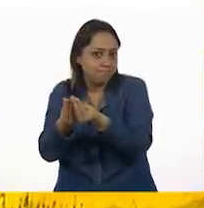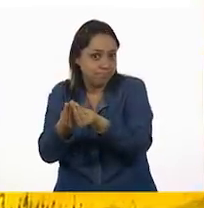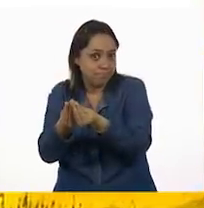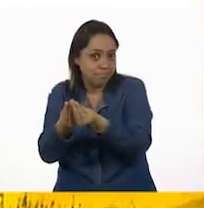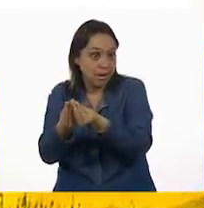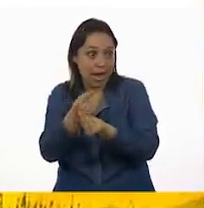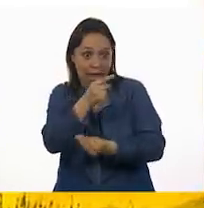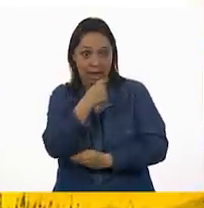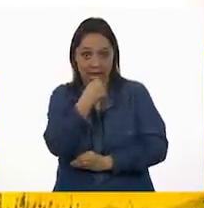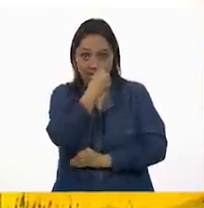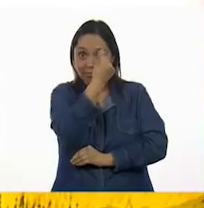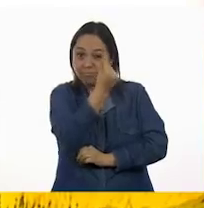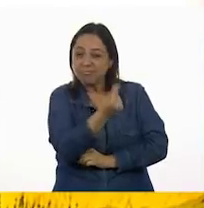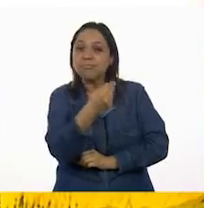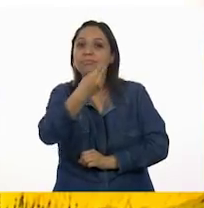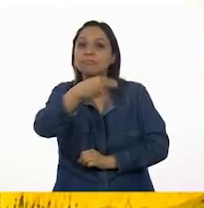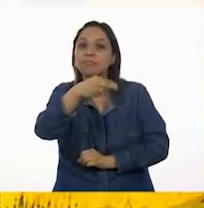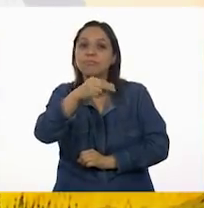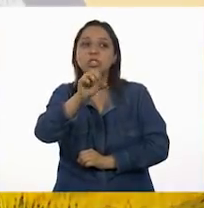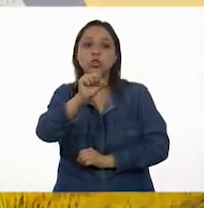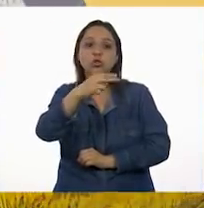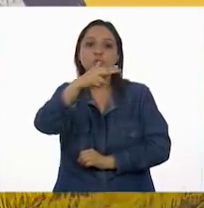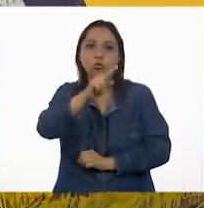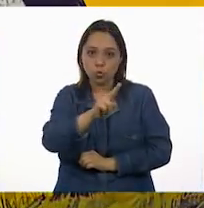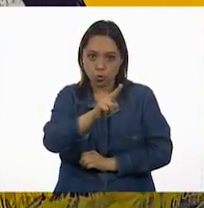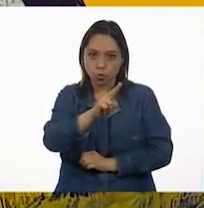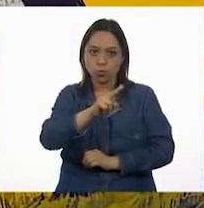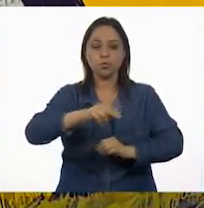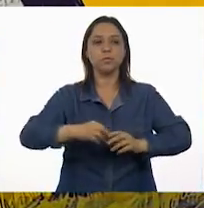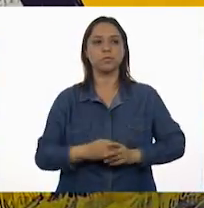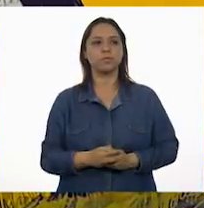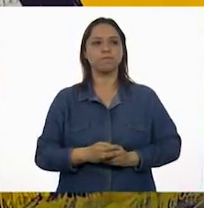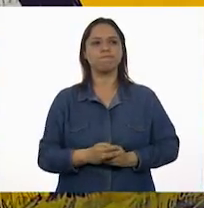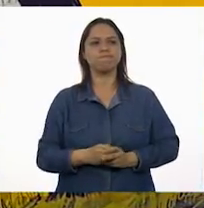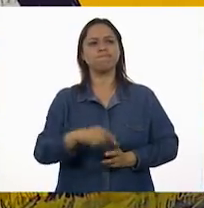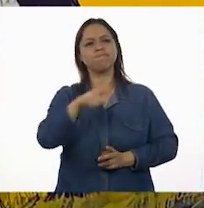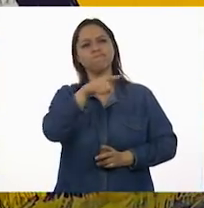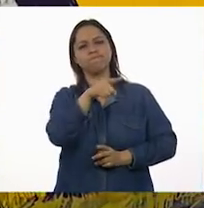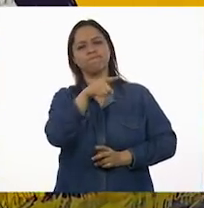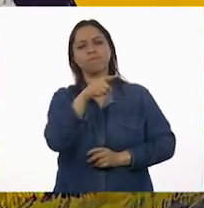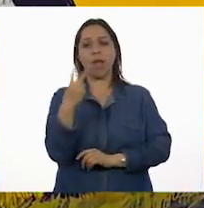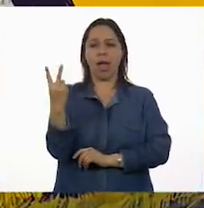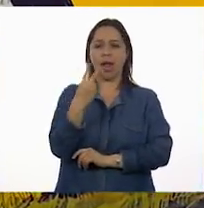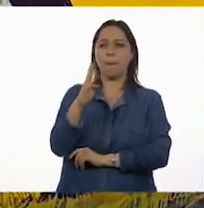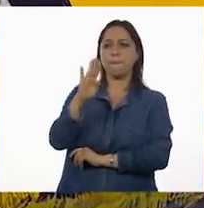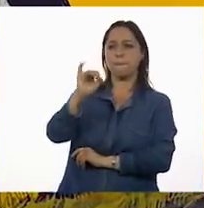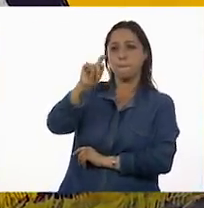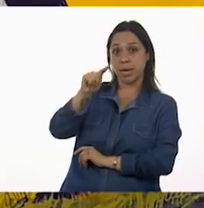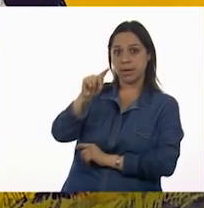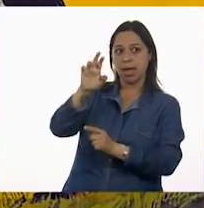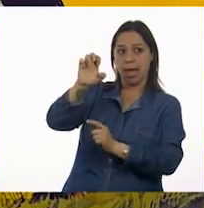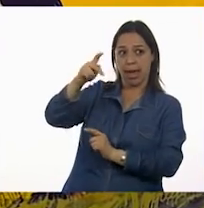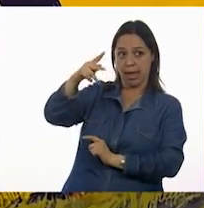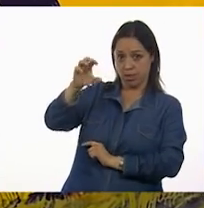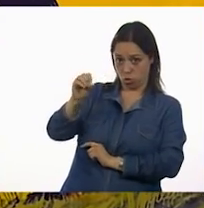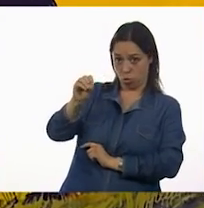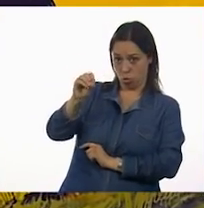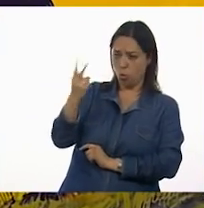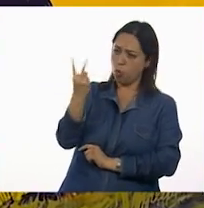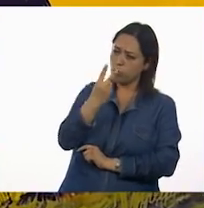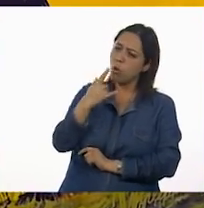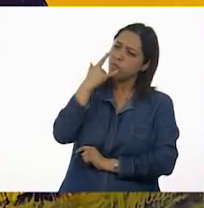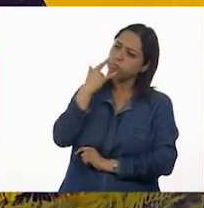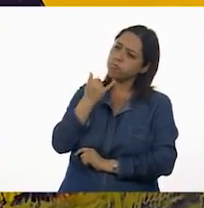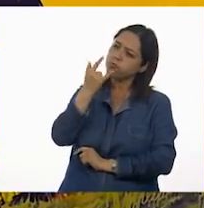Ese pequeño se llama Shu. Los estuvo observando a Bert y a Eto todos los